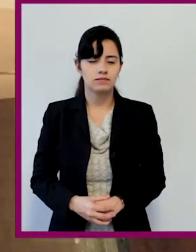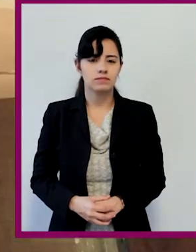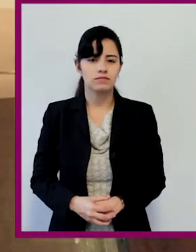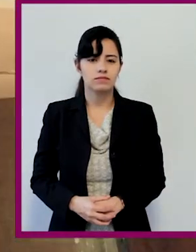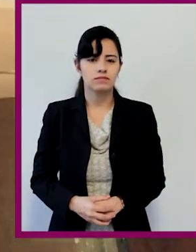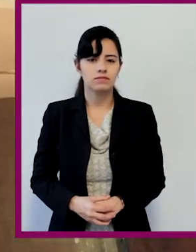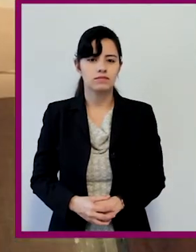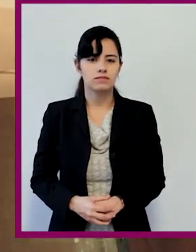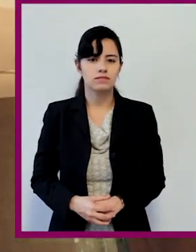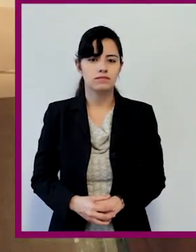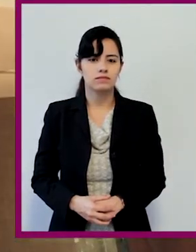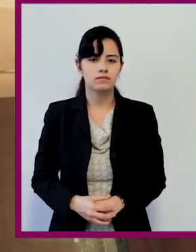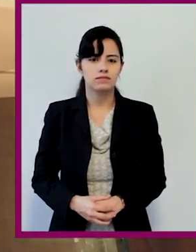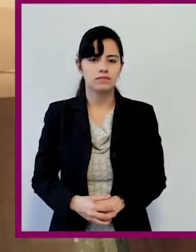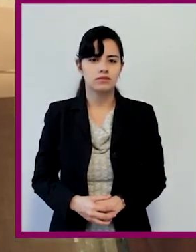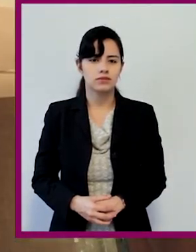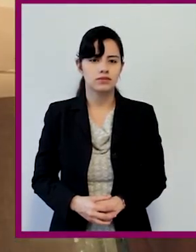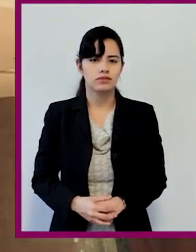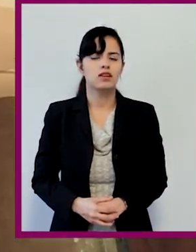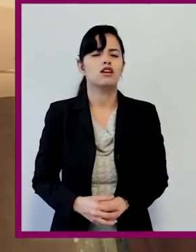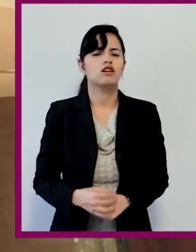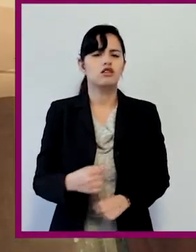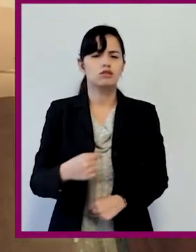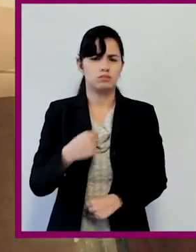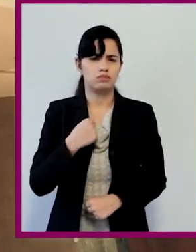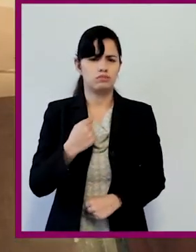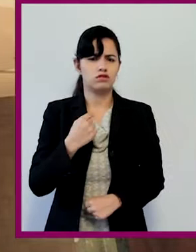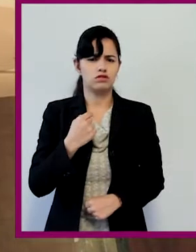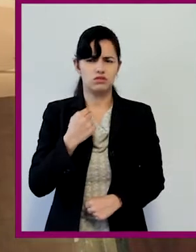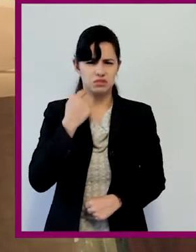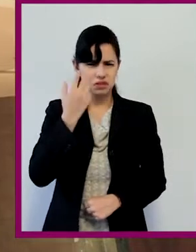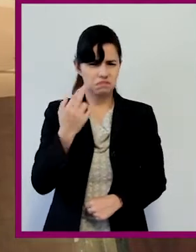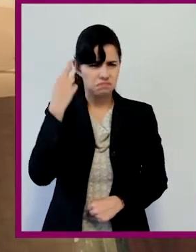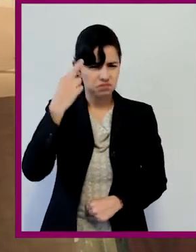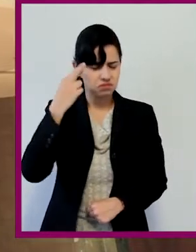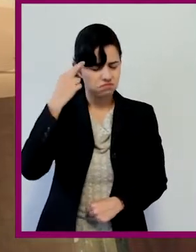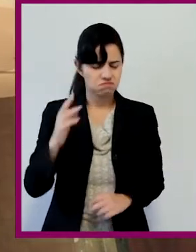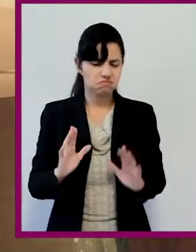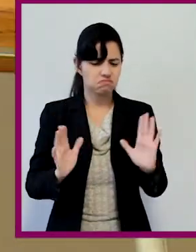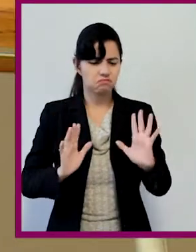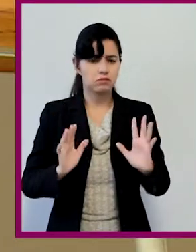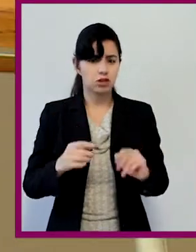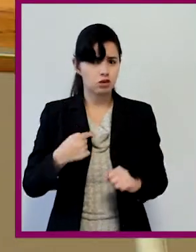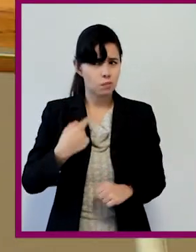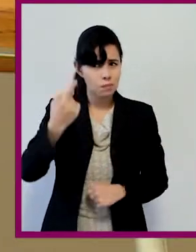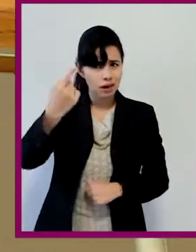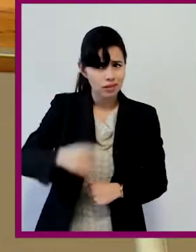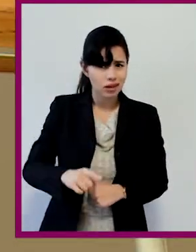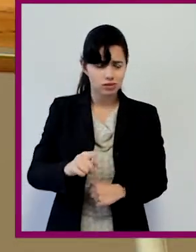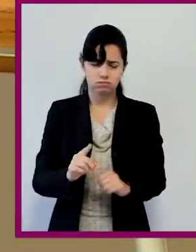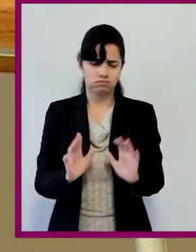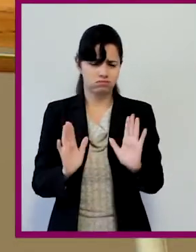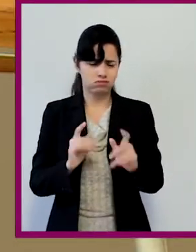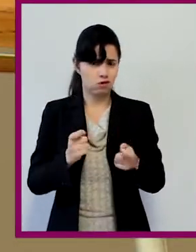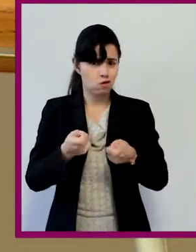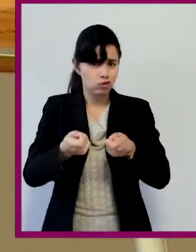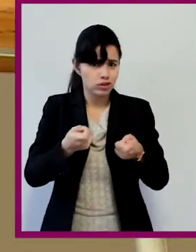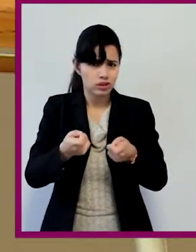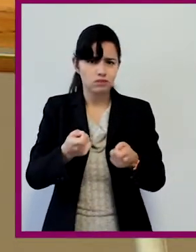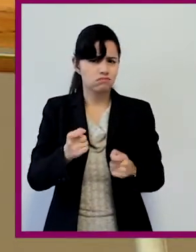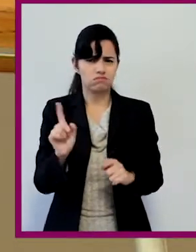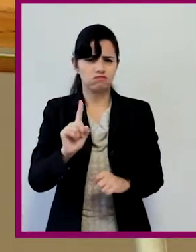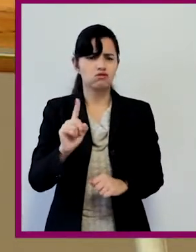No quiero ser emperador. No es lo mío. Yo no quiero mandar ni conquistar a nadie. Quisiera ayudar a todos si fuera